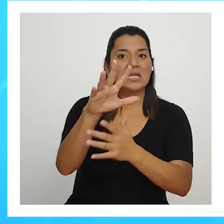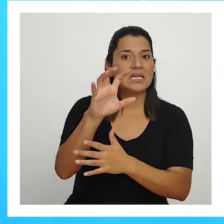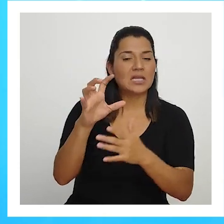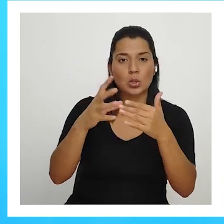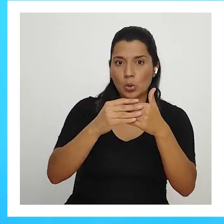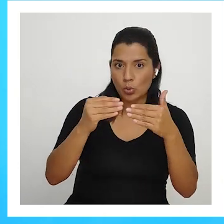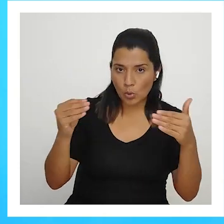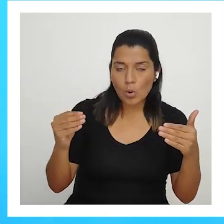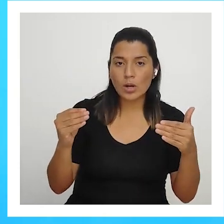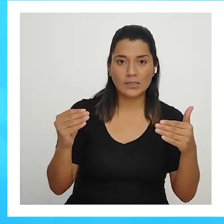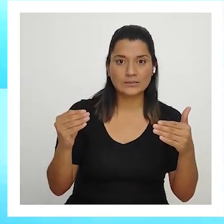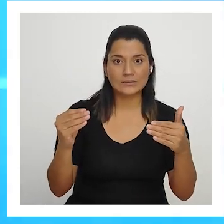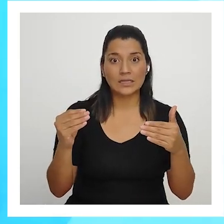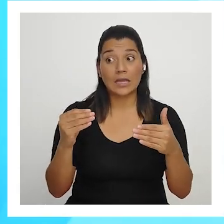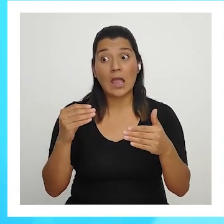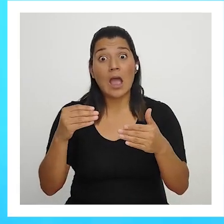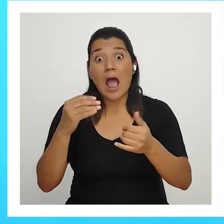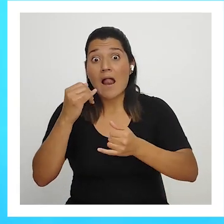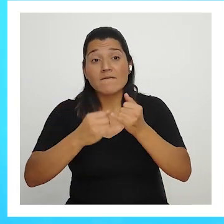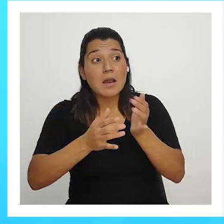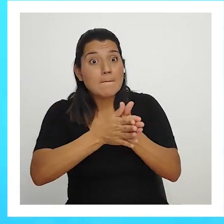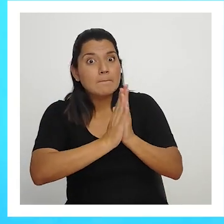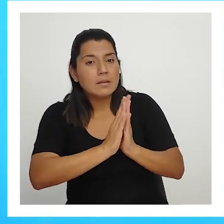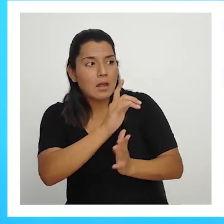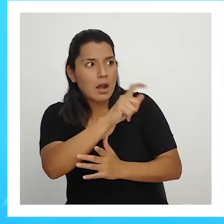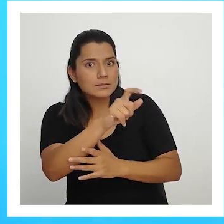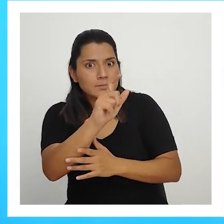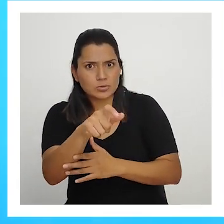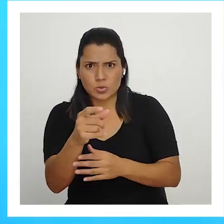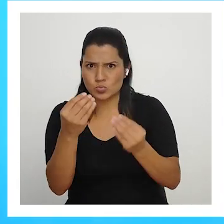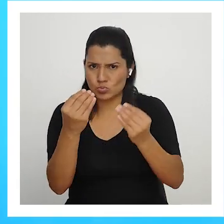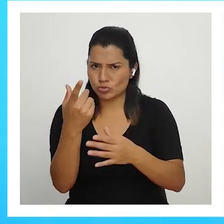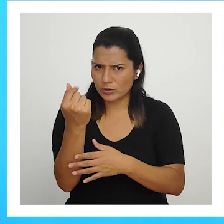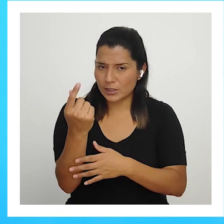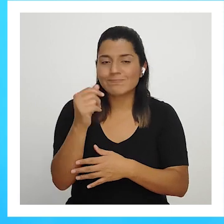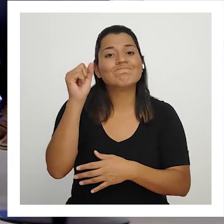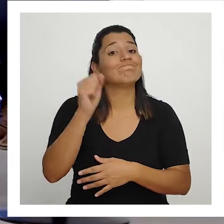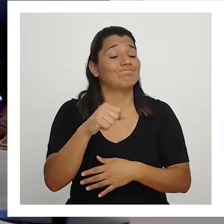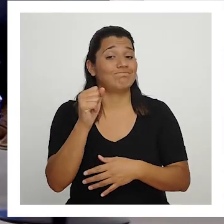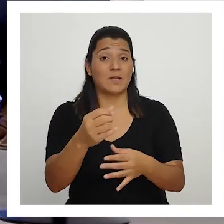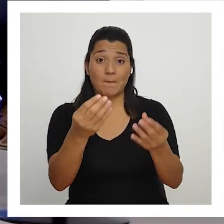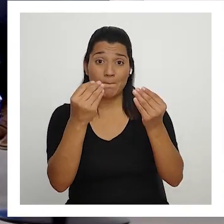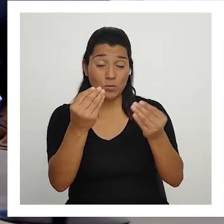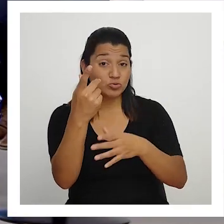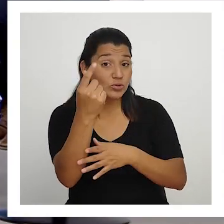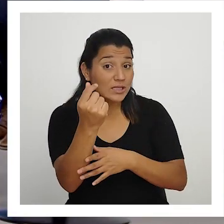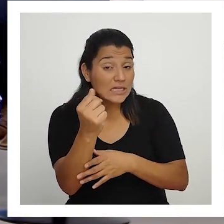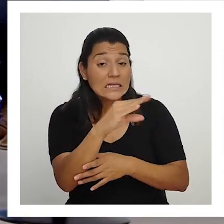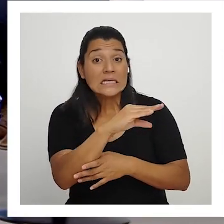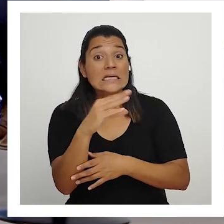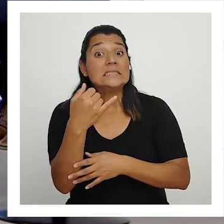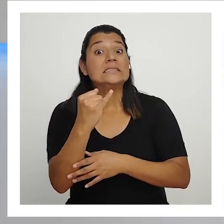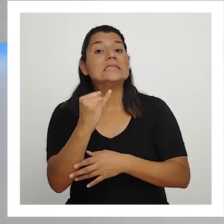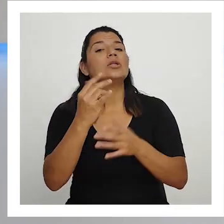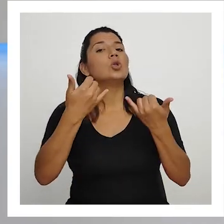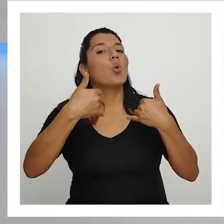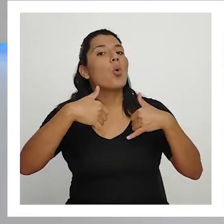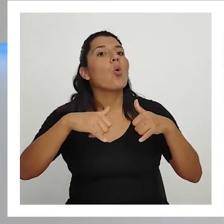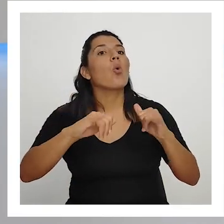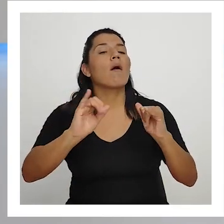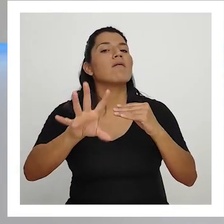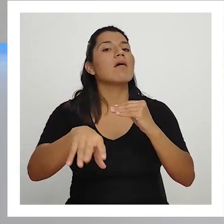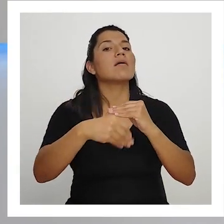$3.500 que les estarían pidiendo a las víctimas. Son montos bastante elevados. Claro, es bastante elevado, y si todavía le sumamos este factor de que probablemente